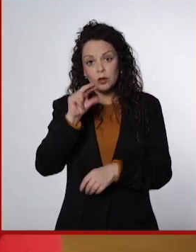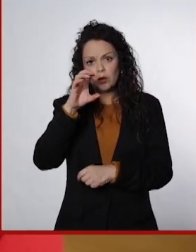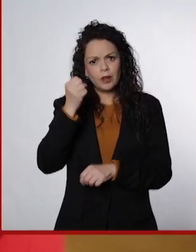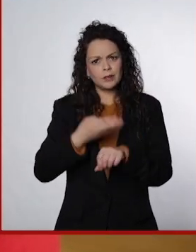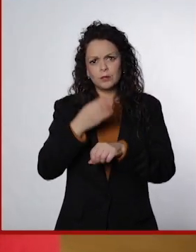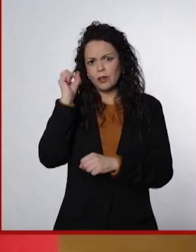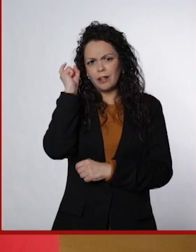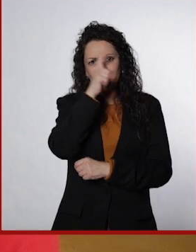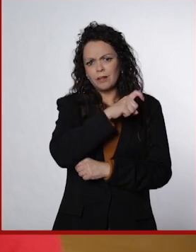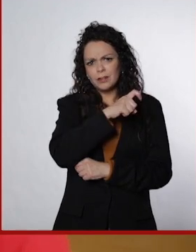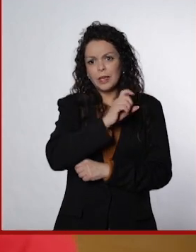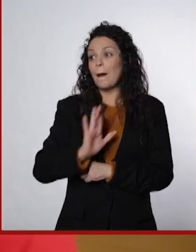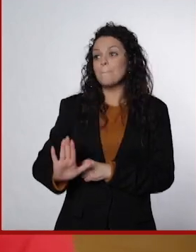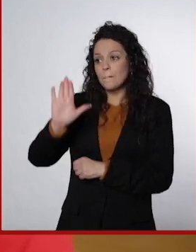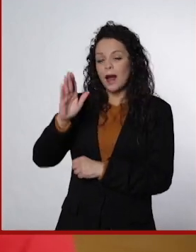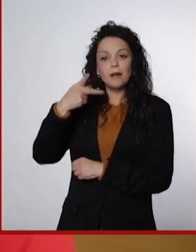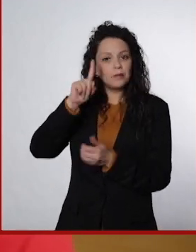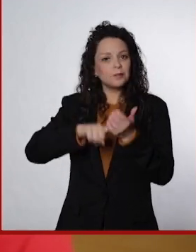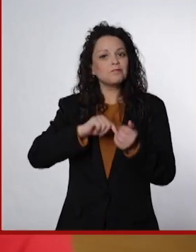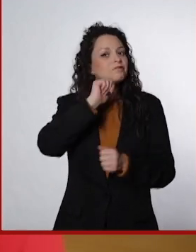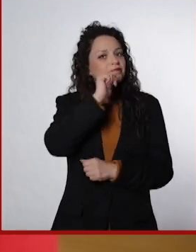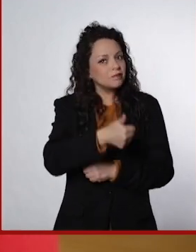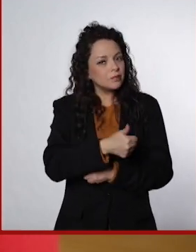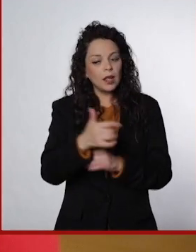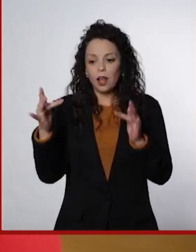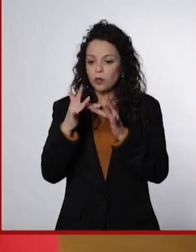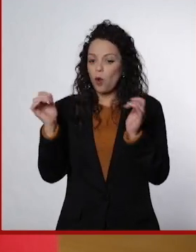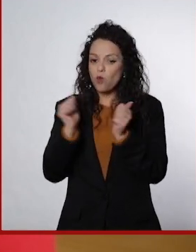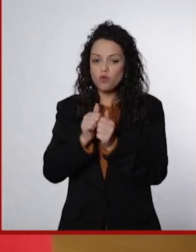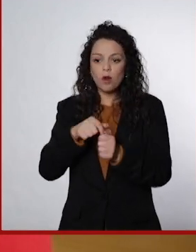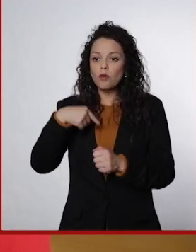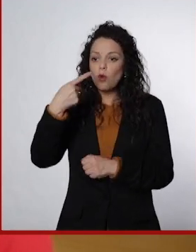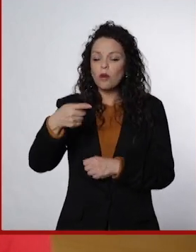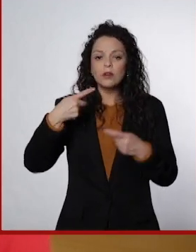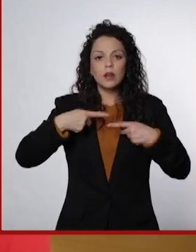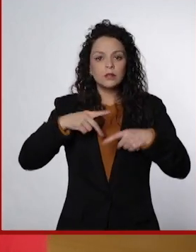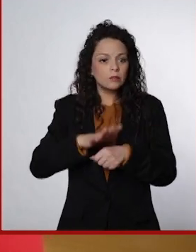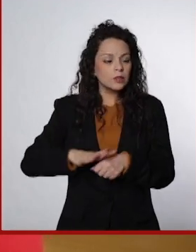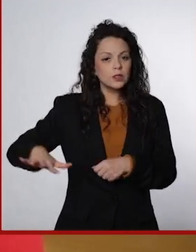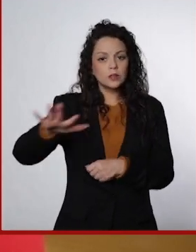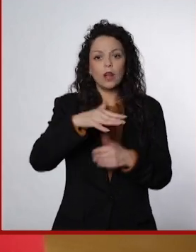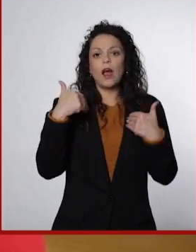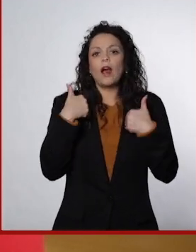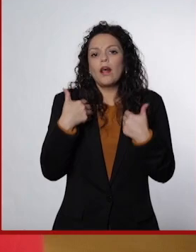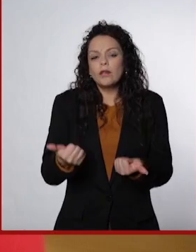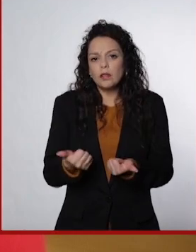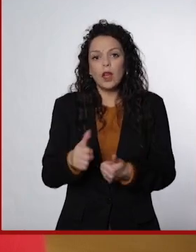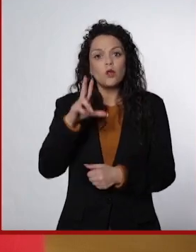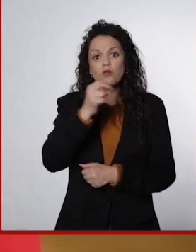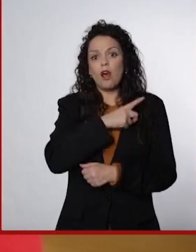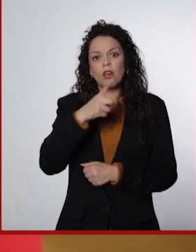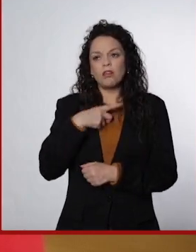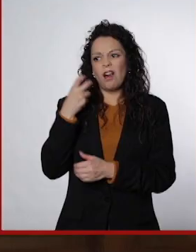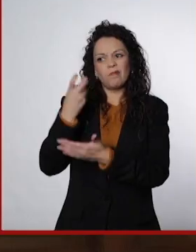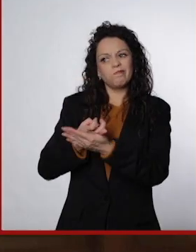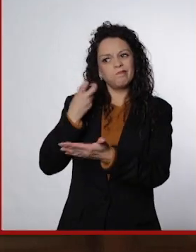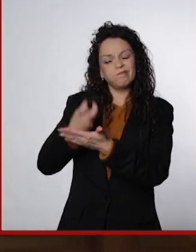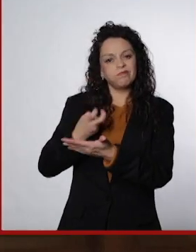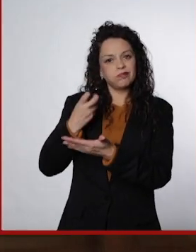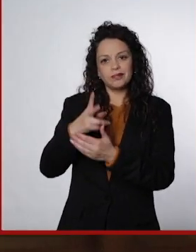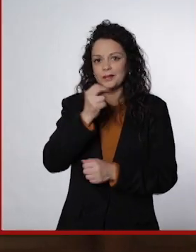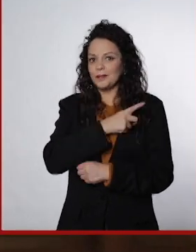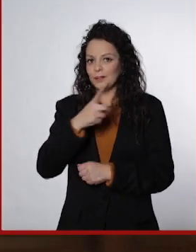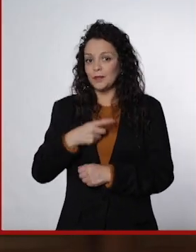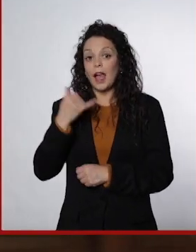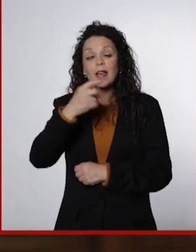difícil como pudiera parecer. Conectarnos con el otro, ponernos en su lugar sin juzgar y tener toda la disposición de escuchar.